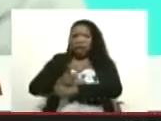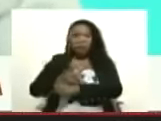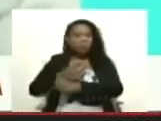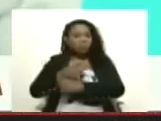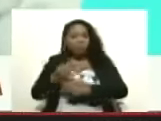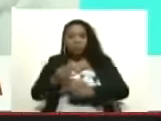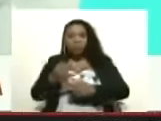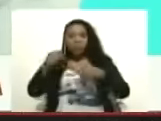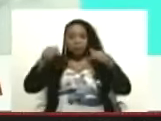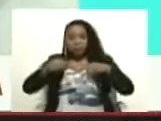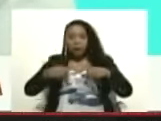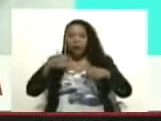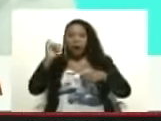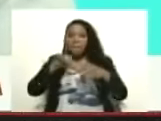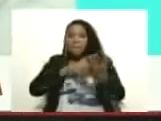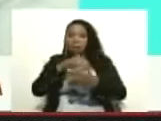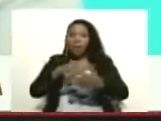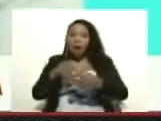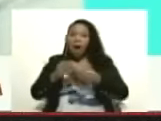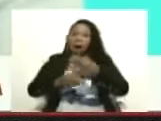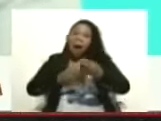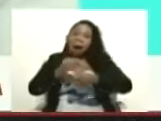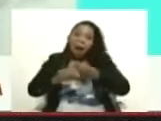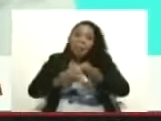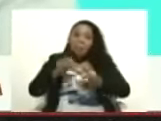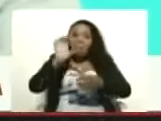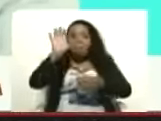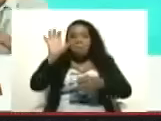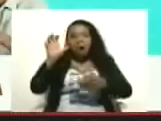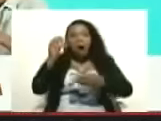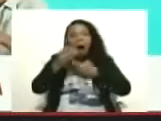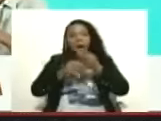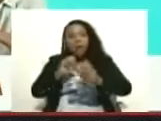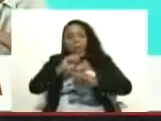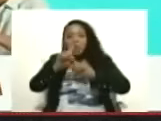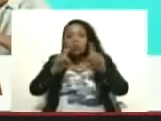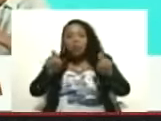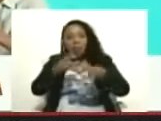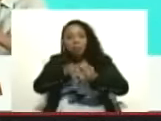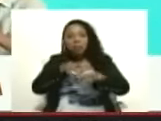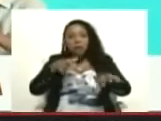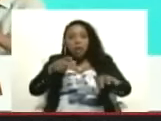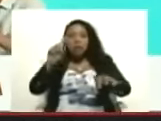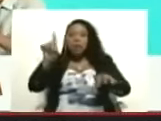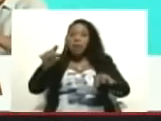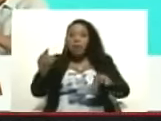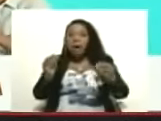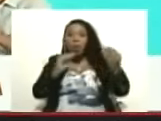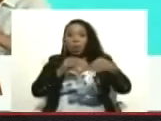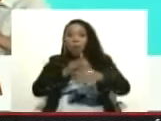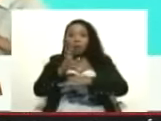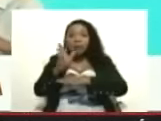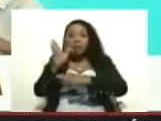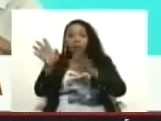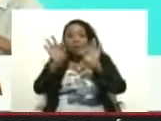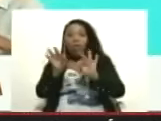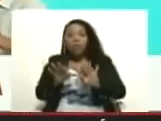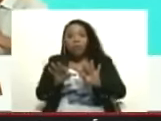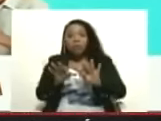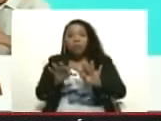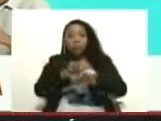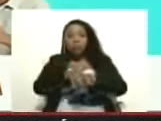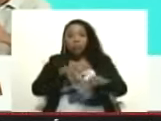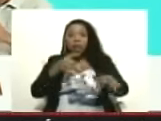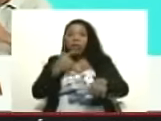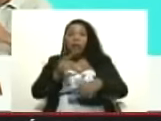dijo Mira est controversia bueno hagamos lo que los países democráticos hacen consultemos a la mayoría si estamos de acuerdo en ir en esta dirección y la mayoría